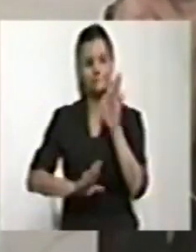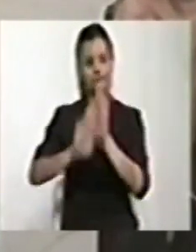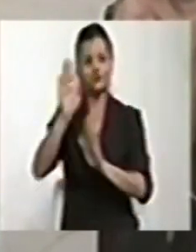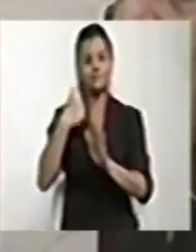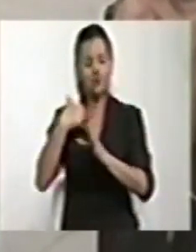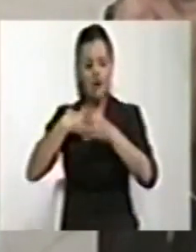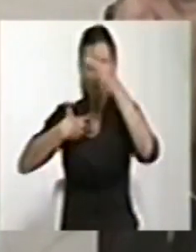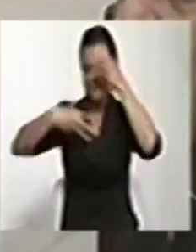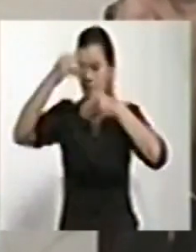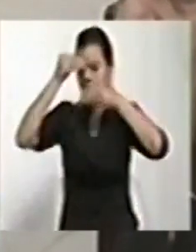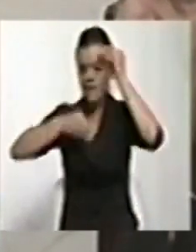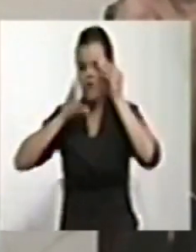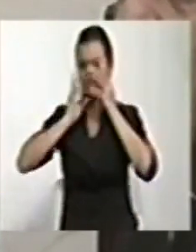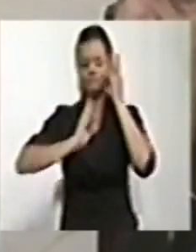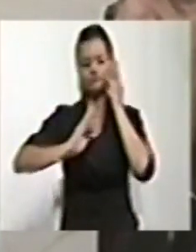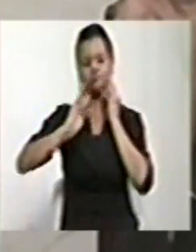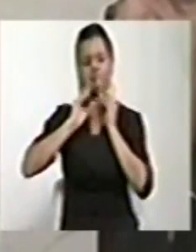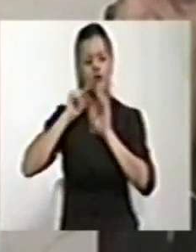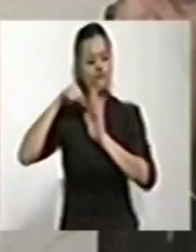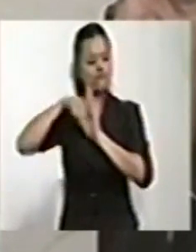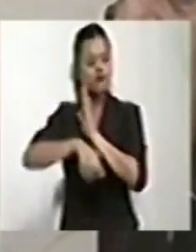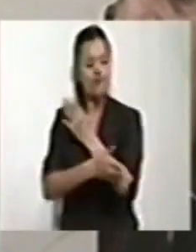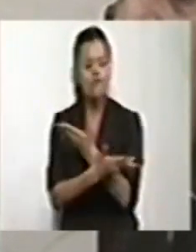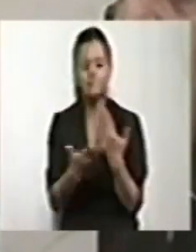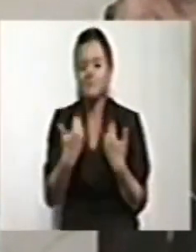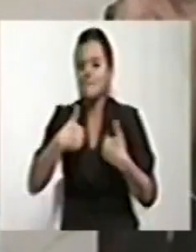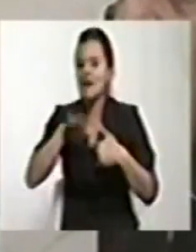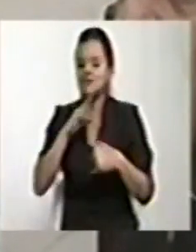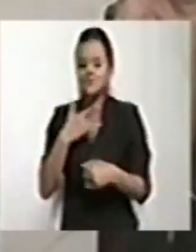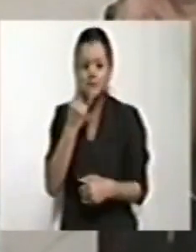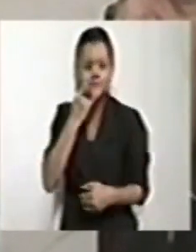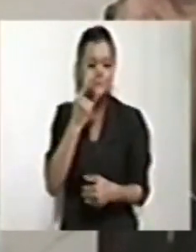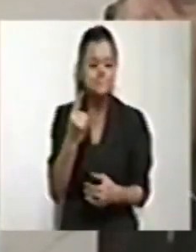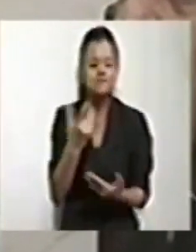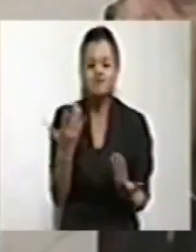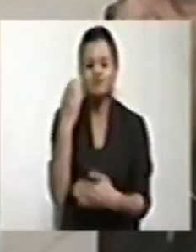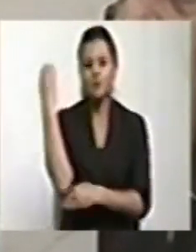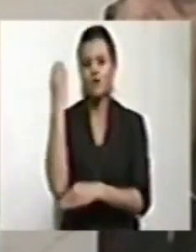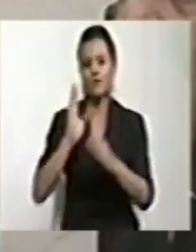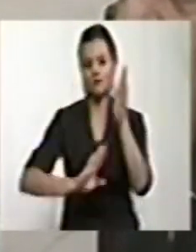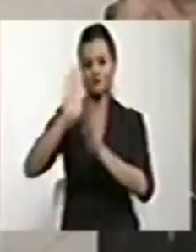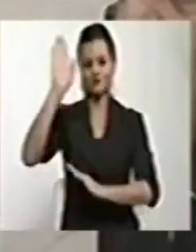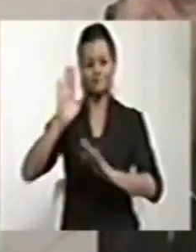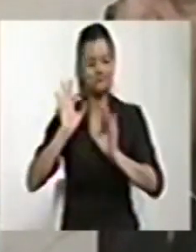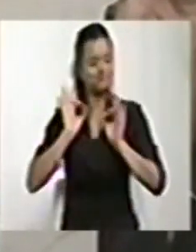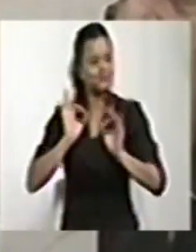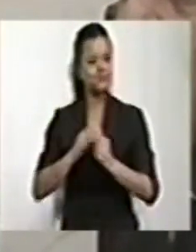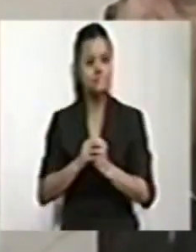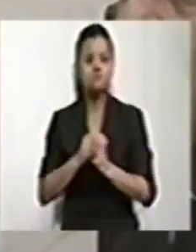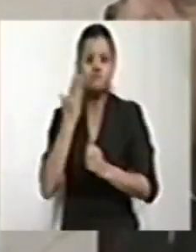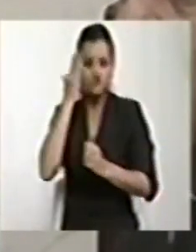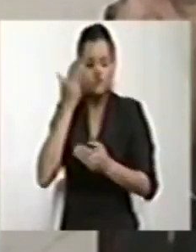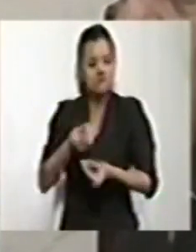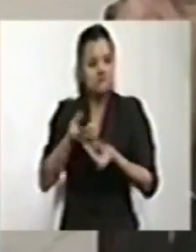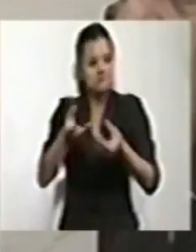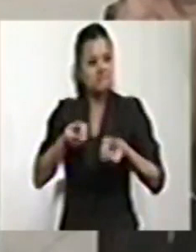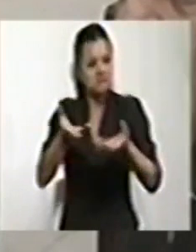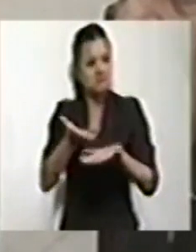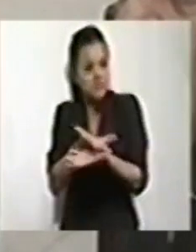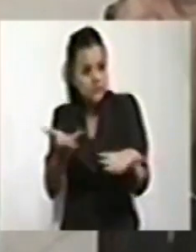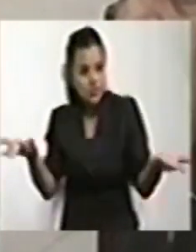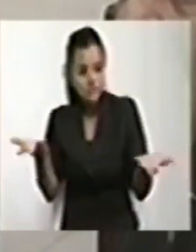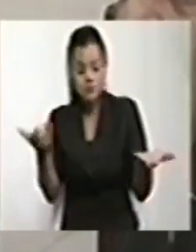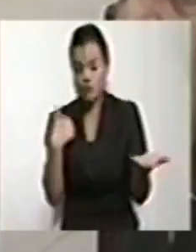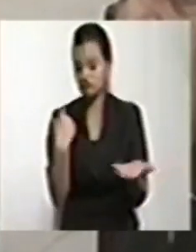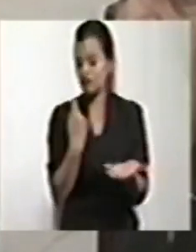y profundicé en lo que más me importa, el bienestar de Colombia. Sé que muchos de mis aportes, construidos con la